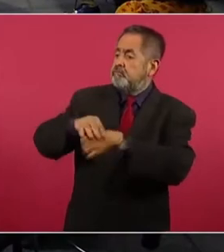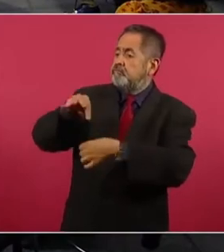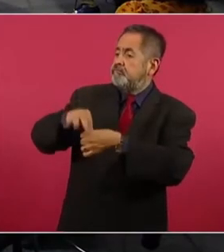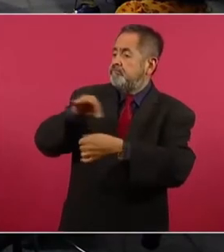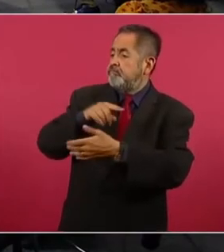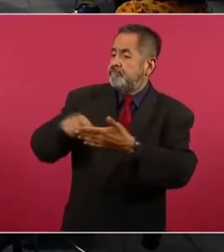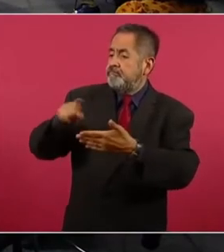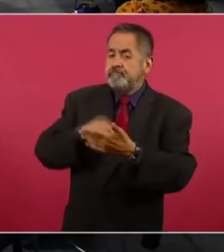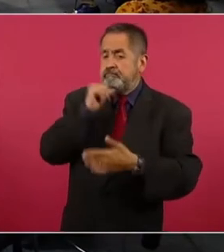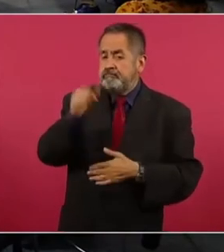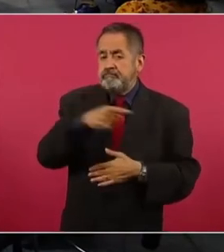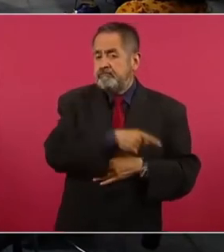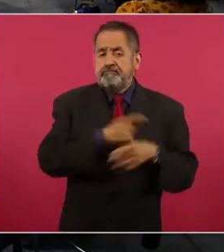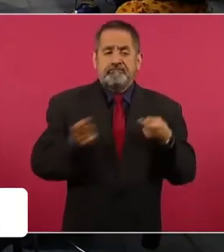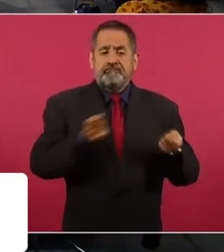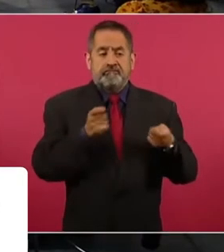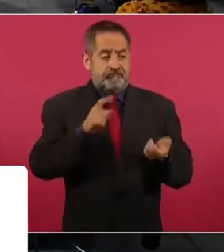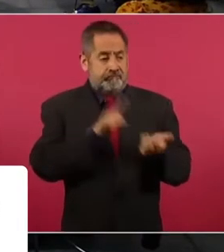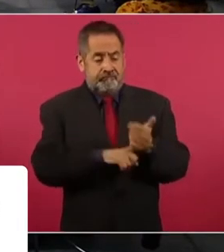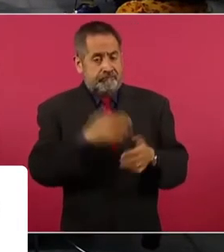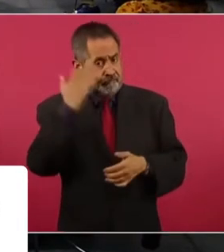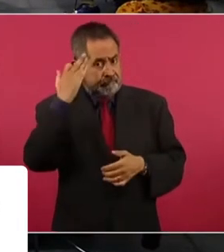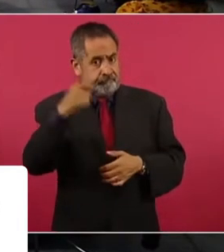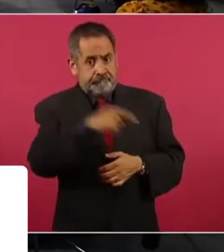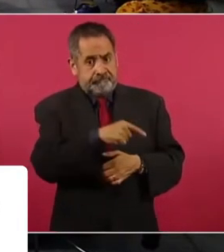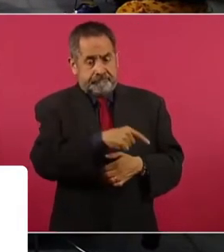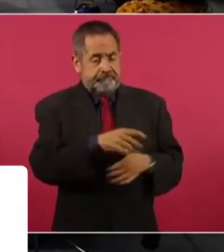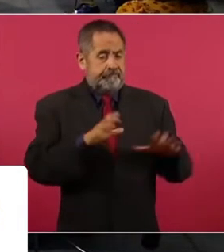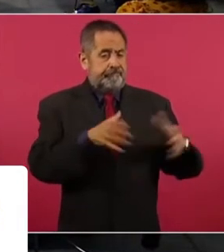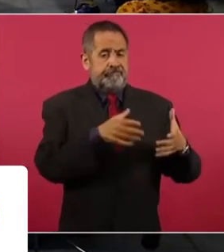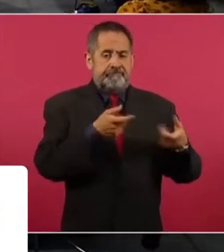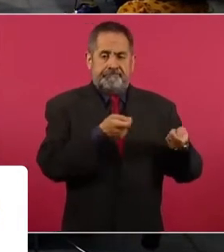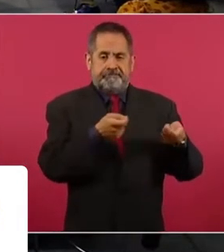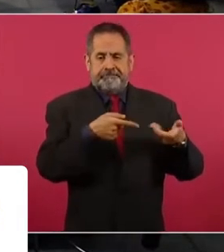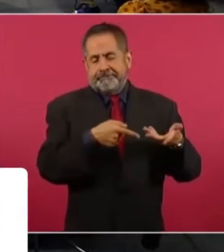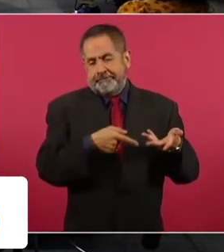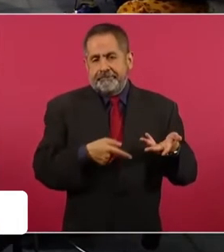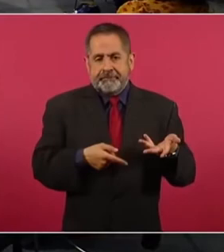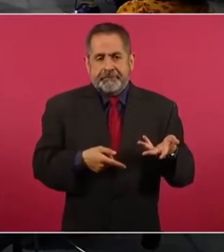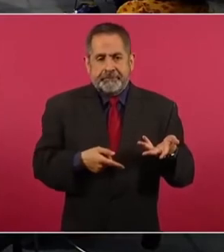además con el